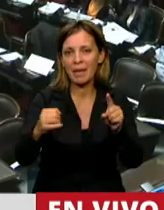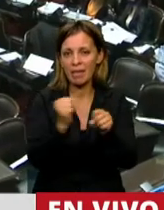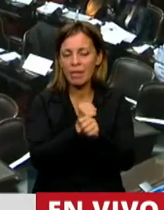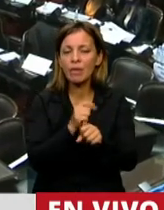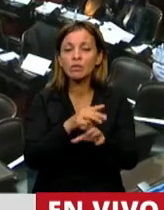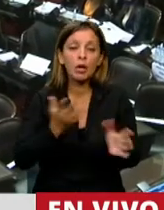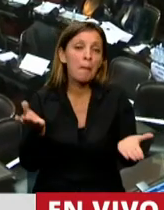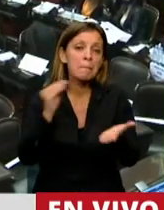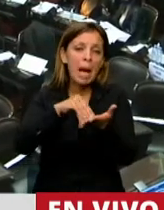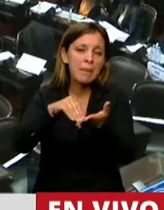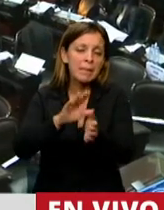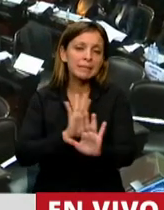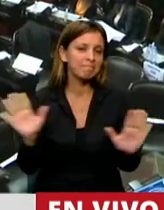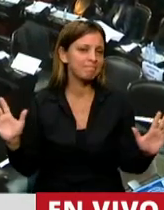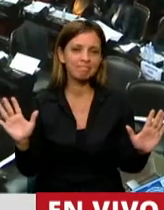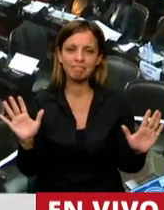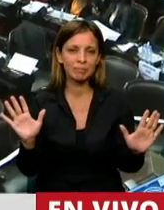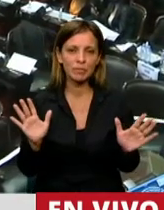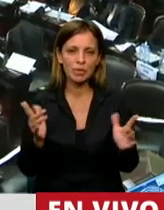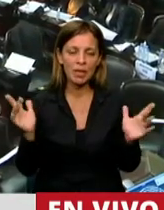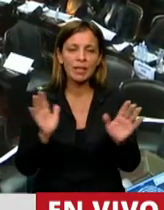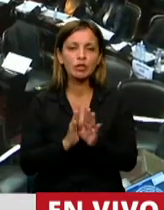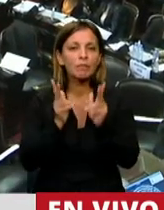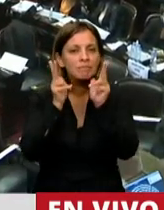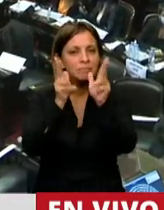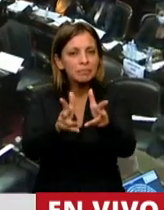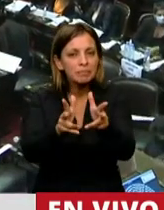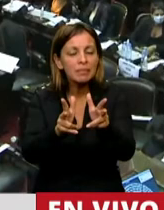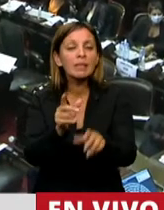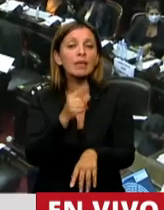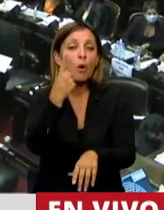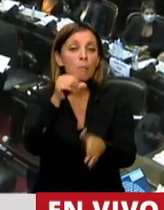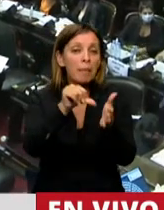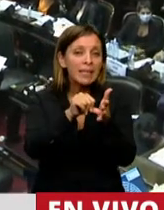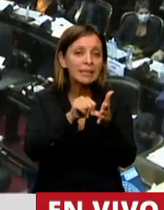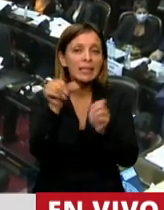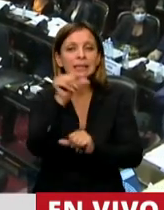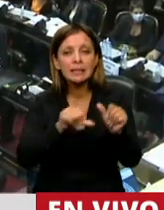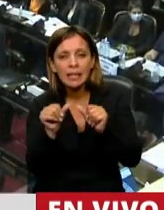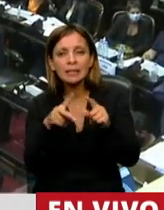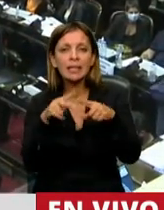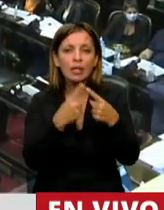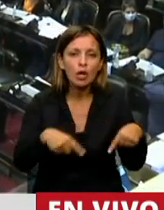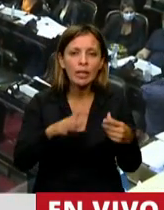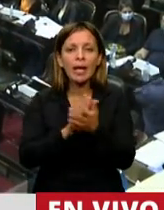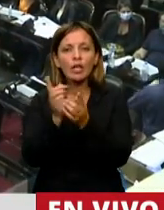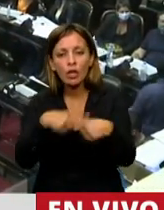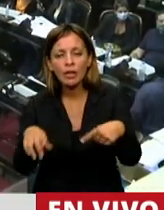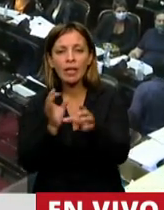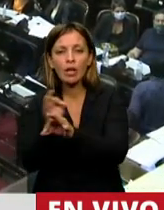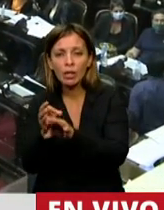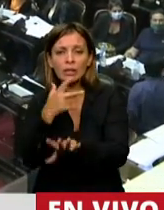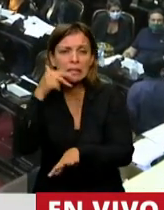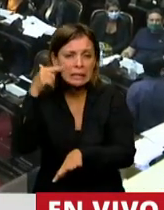no tengo más que decirles y recordarles que un país sin ciencia y tecnología e innovación y